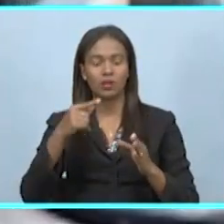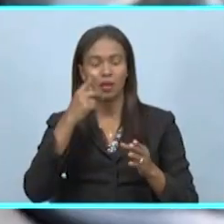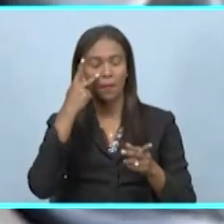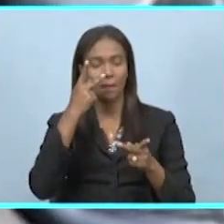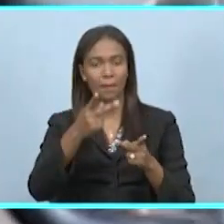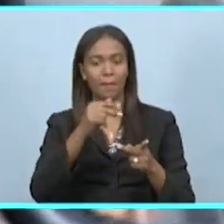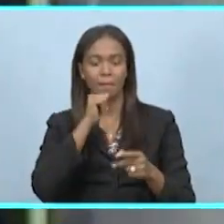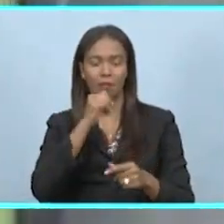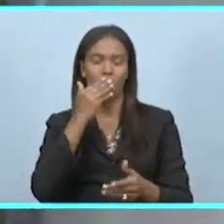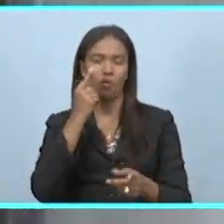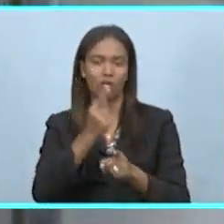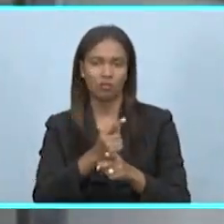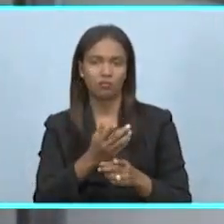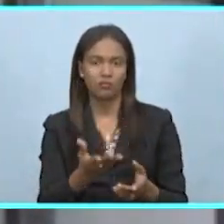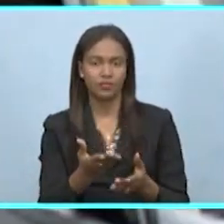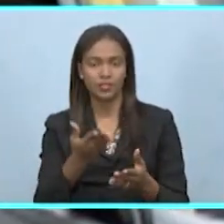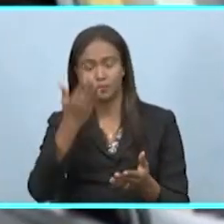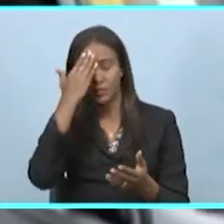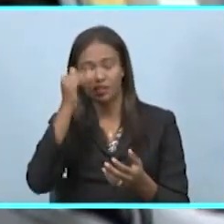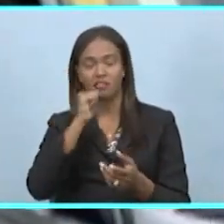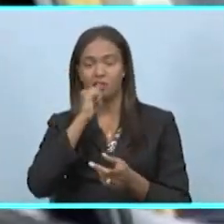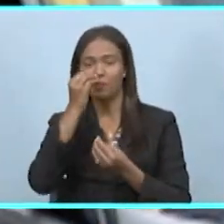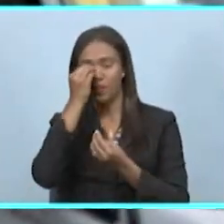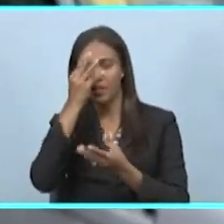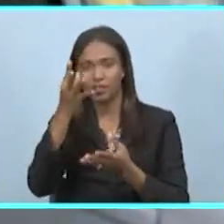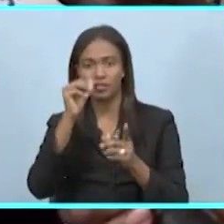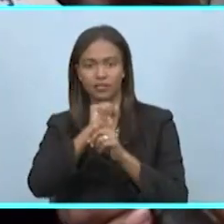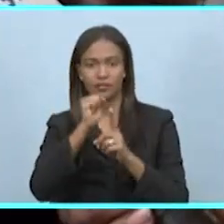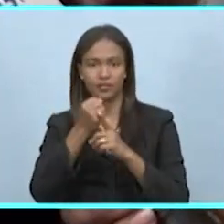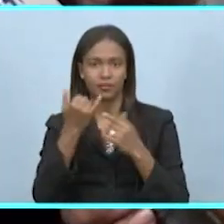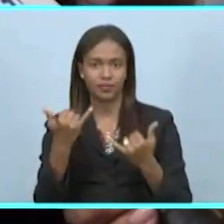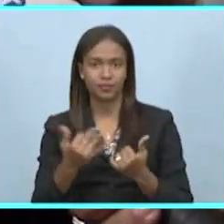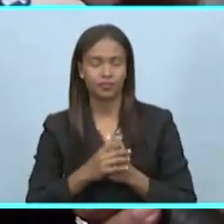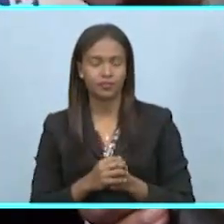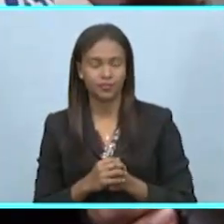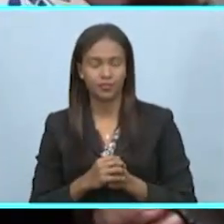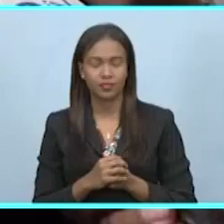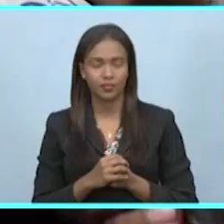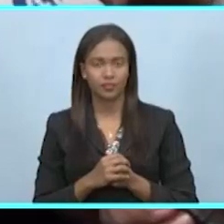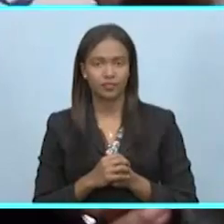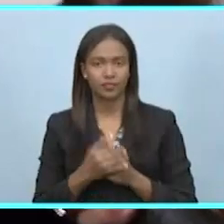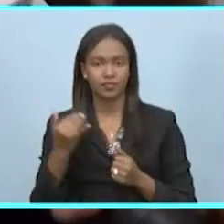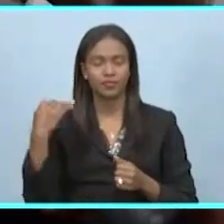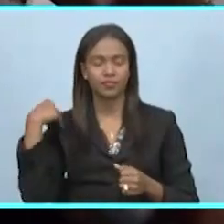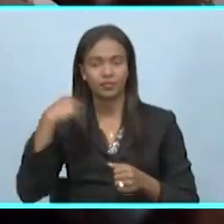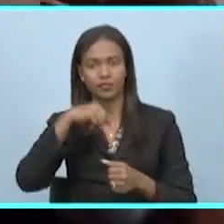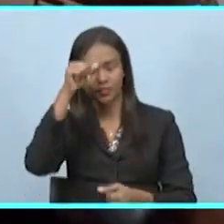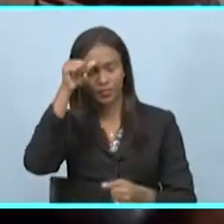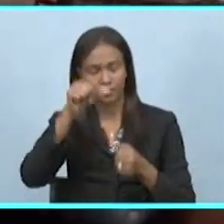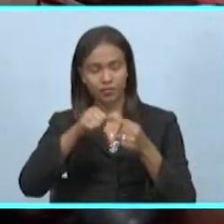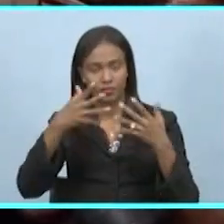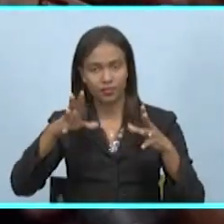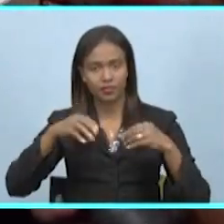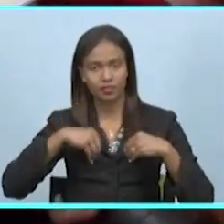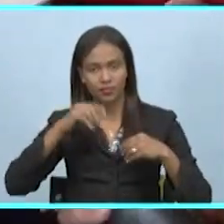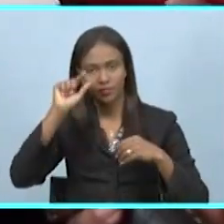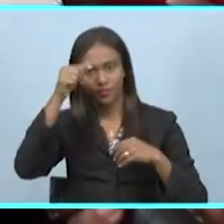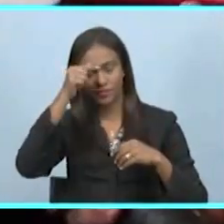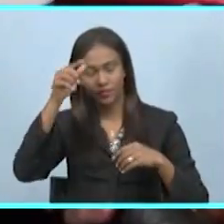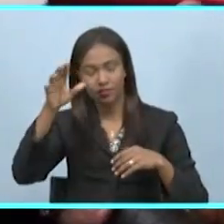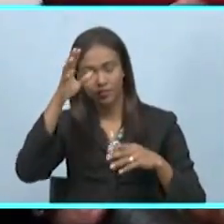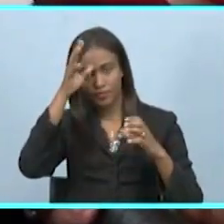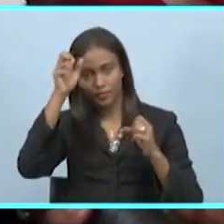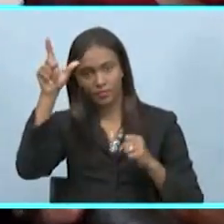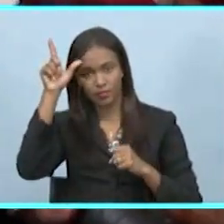como desafortunado, ya que no obedece a la realidad. Realmente nosotros respaldamos totalmente la posición del gobierno dominicano y